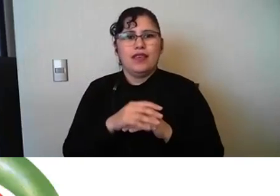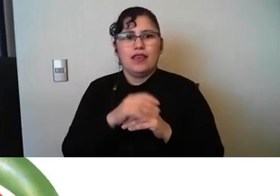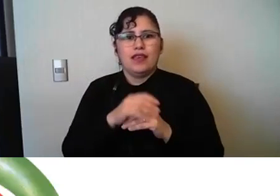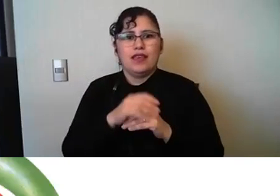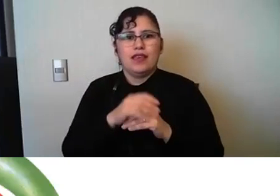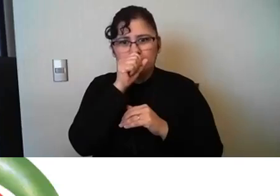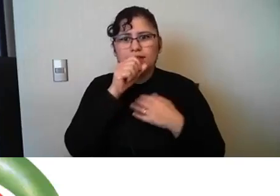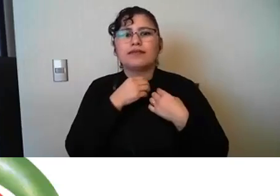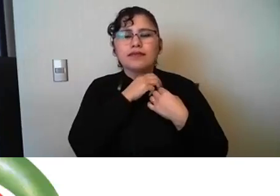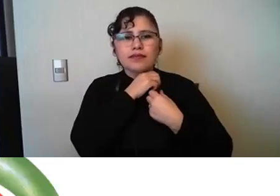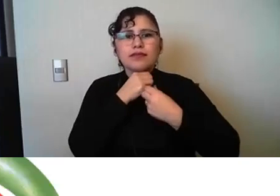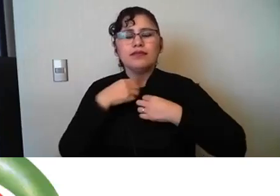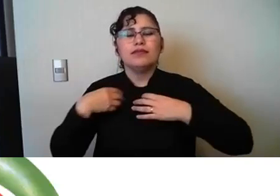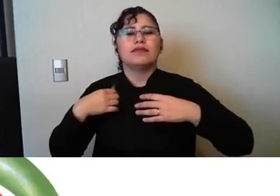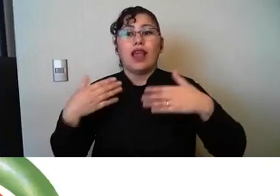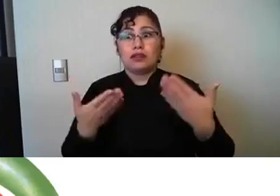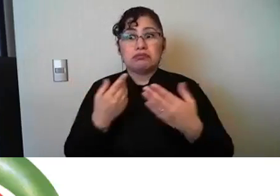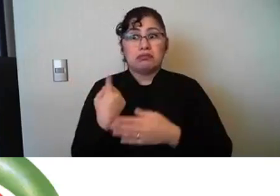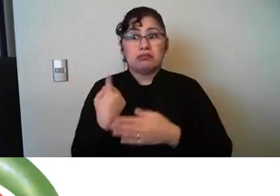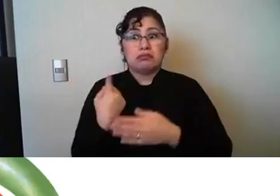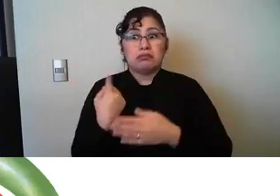Si nosotros miráramos